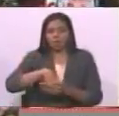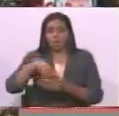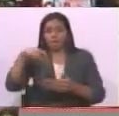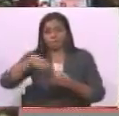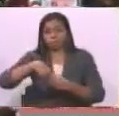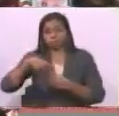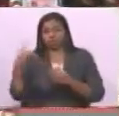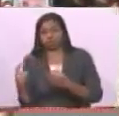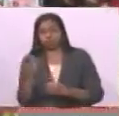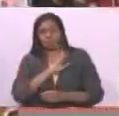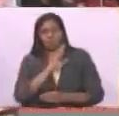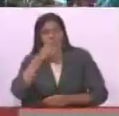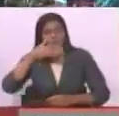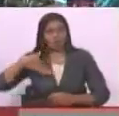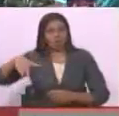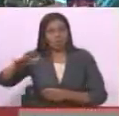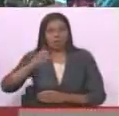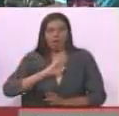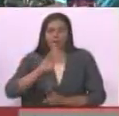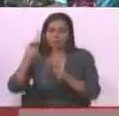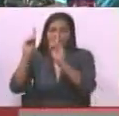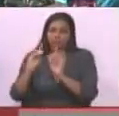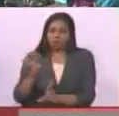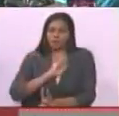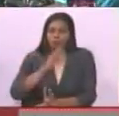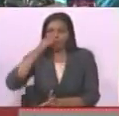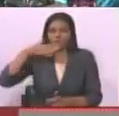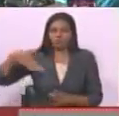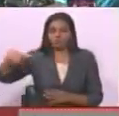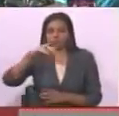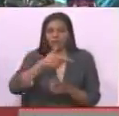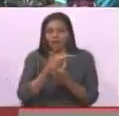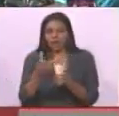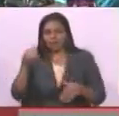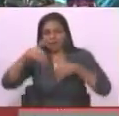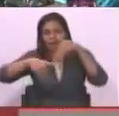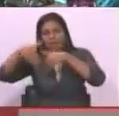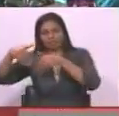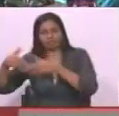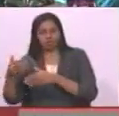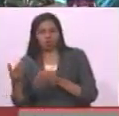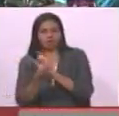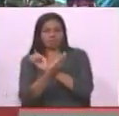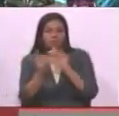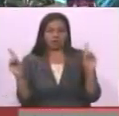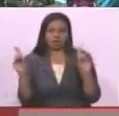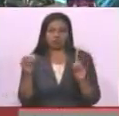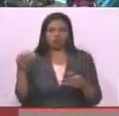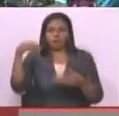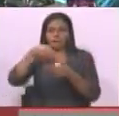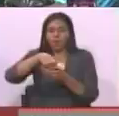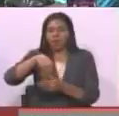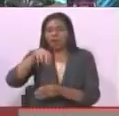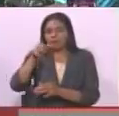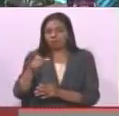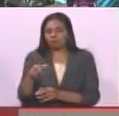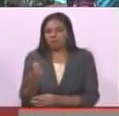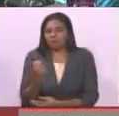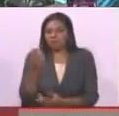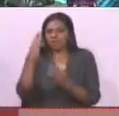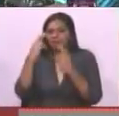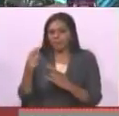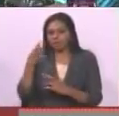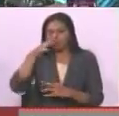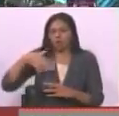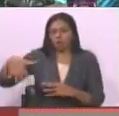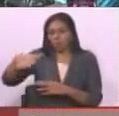pueblo. El pueblo en elecciones libres, democráticas, universales. No los pone el Pentágono. Es una falta de respeto para los